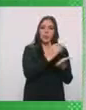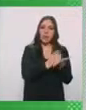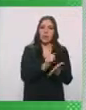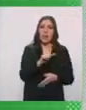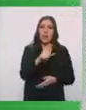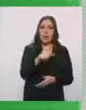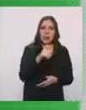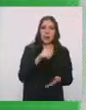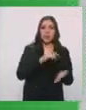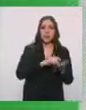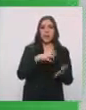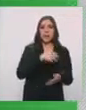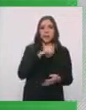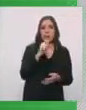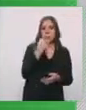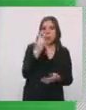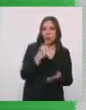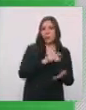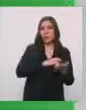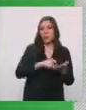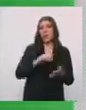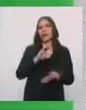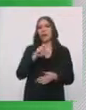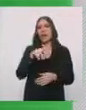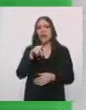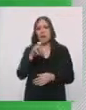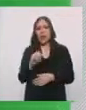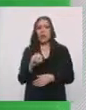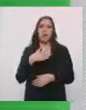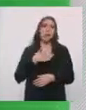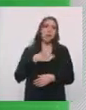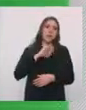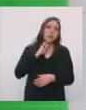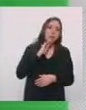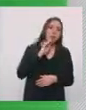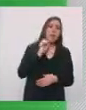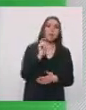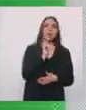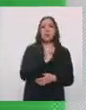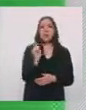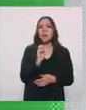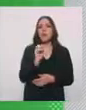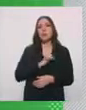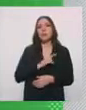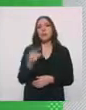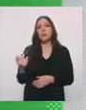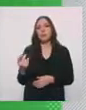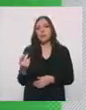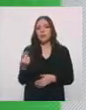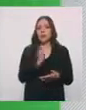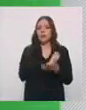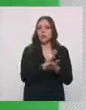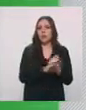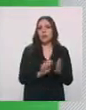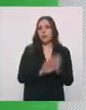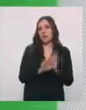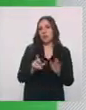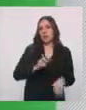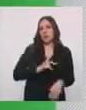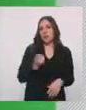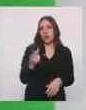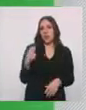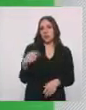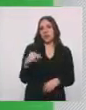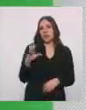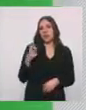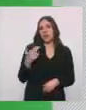pongo Capital 21, pongo programa en casa, pongo a Fernando, pongo a mi mamá, pongo a mi pareja, pongo a mi perrita, que por ejemplo la mía se llama Chispita, pongo todo